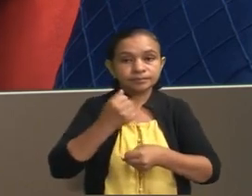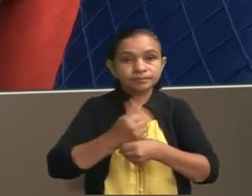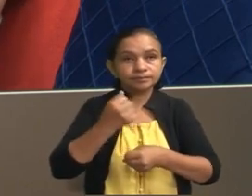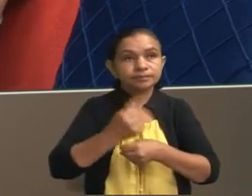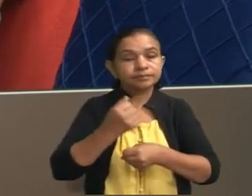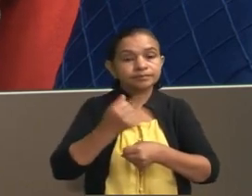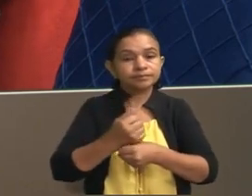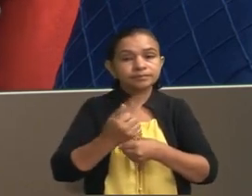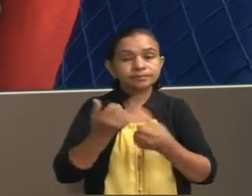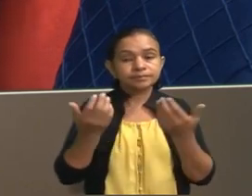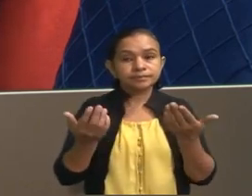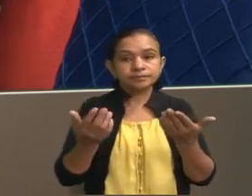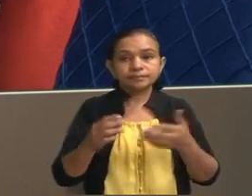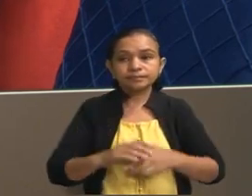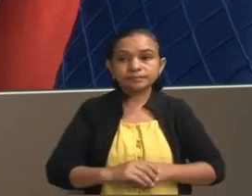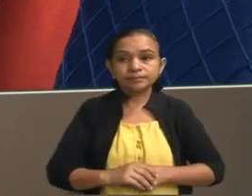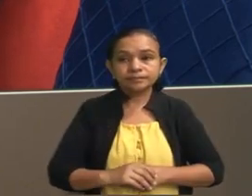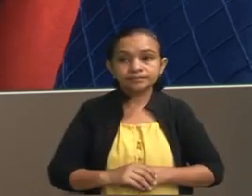los